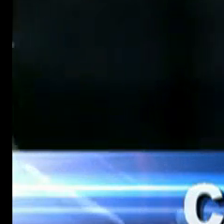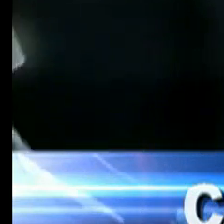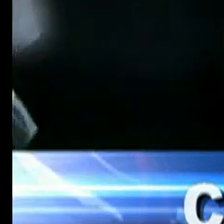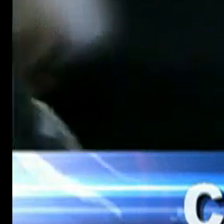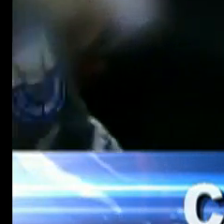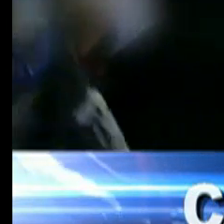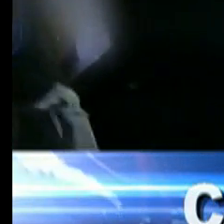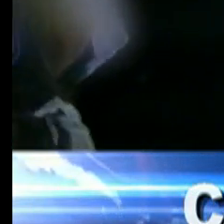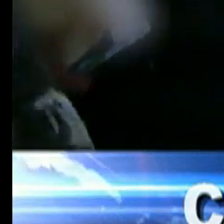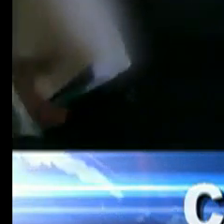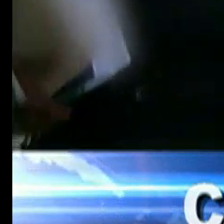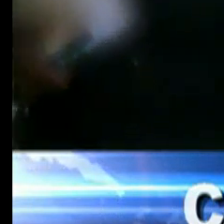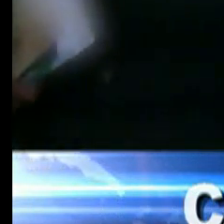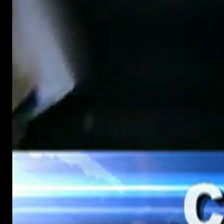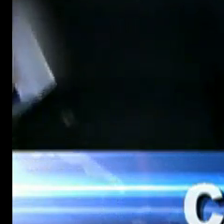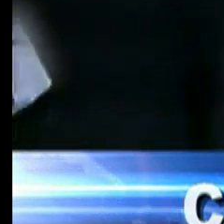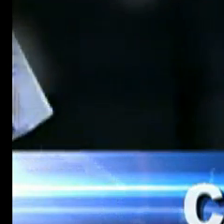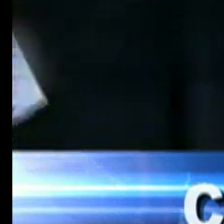los 80.